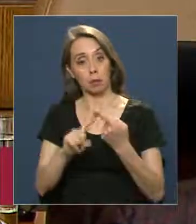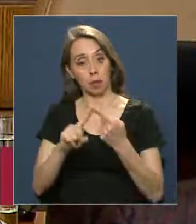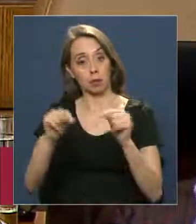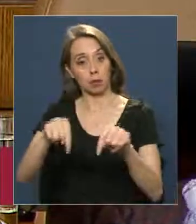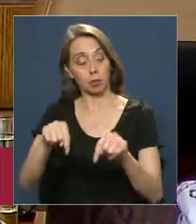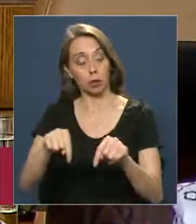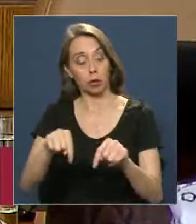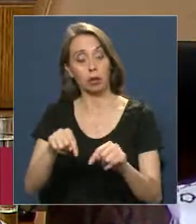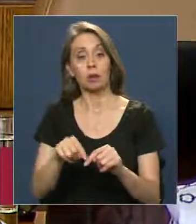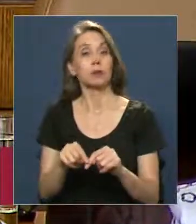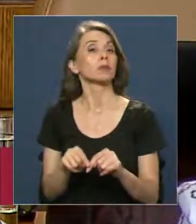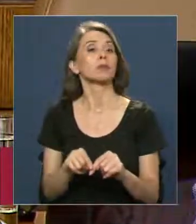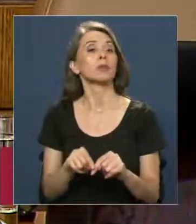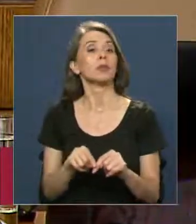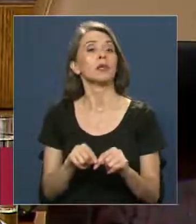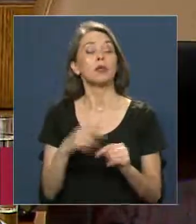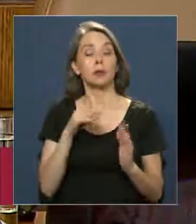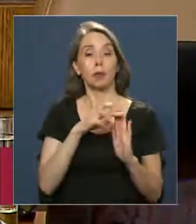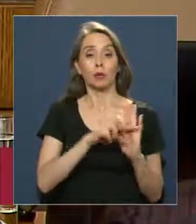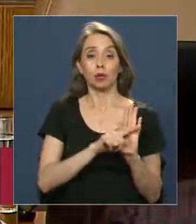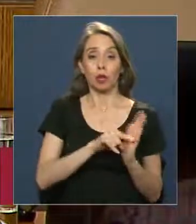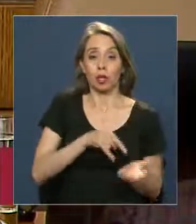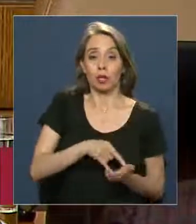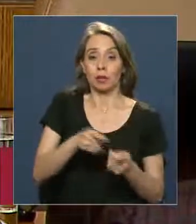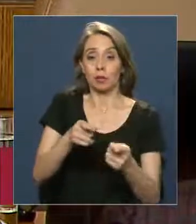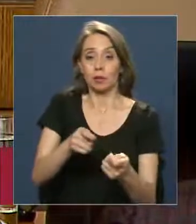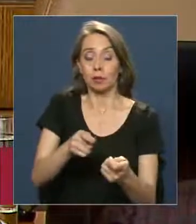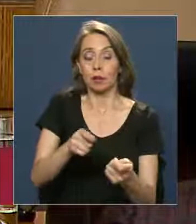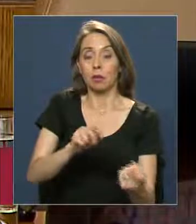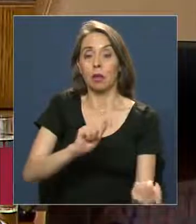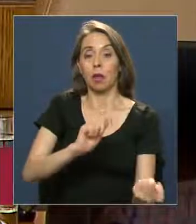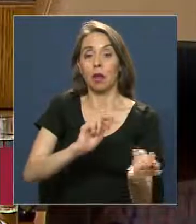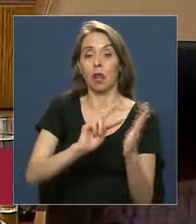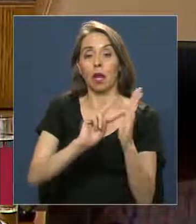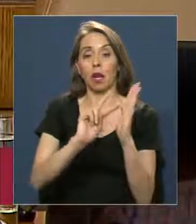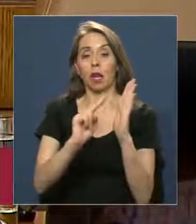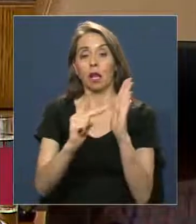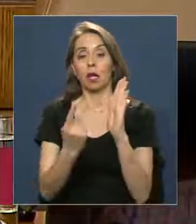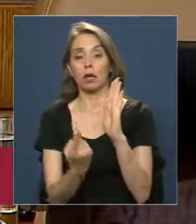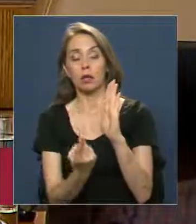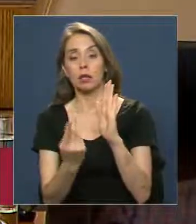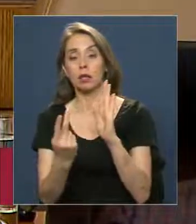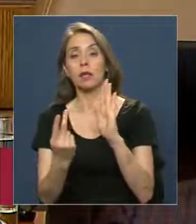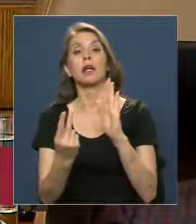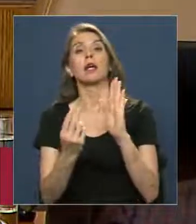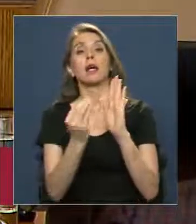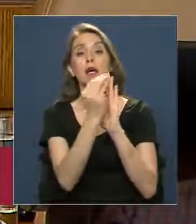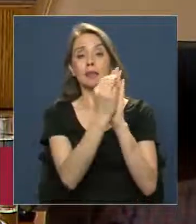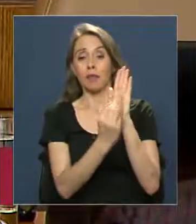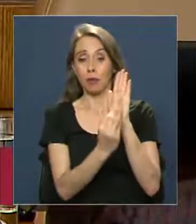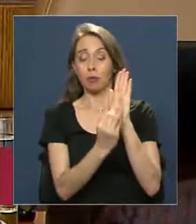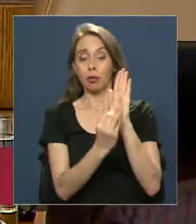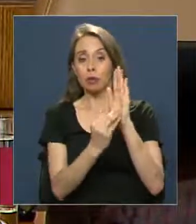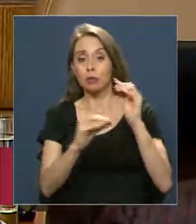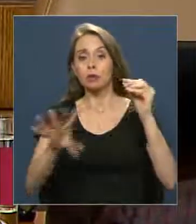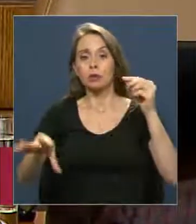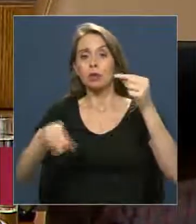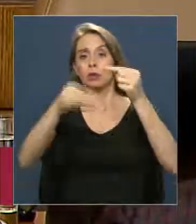decirlo, esto fue deformándose en un proyecto que se le fueron agregando apéndices